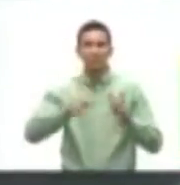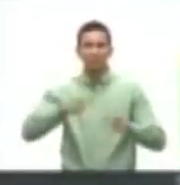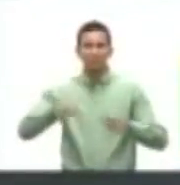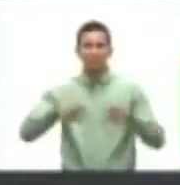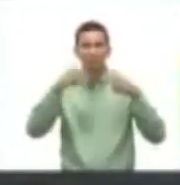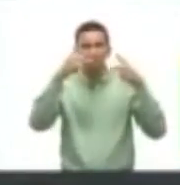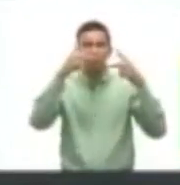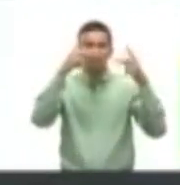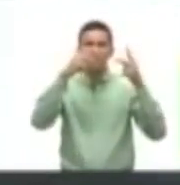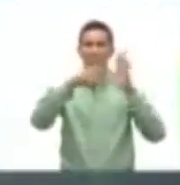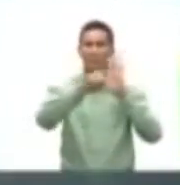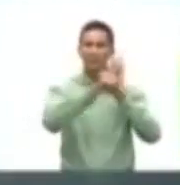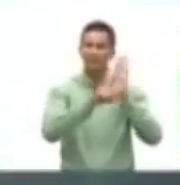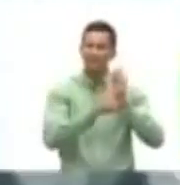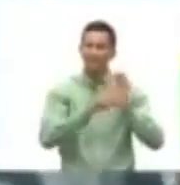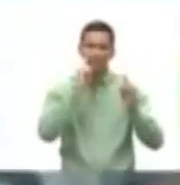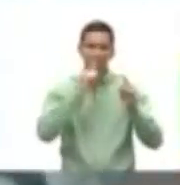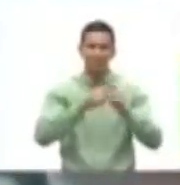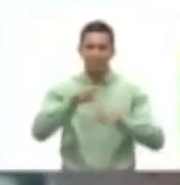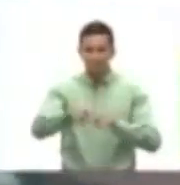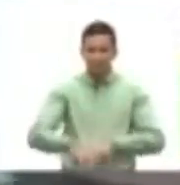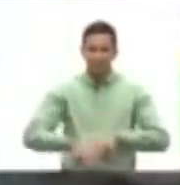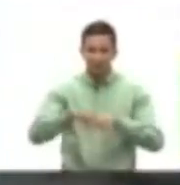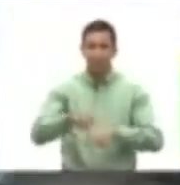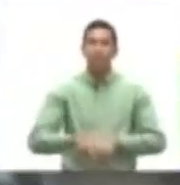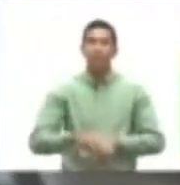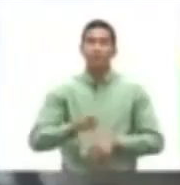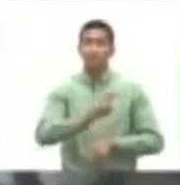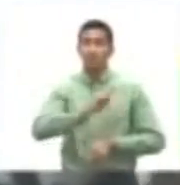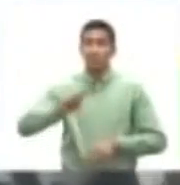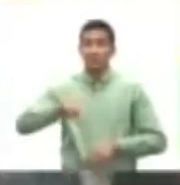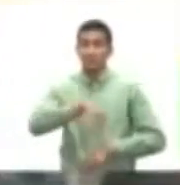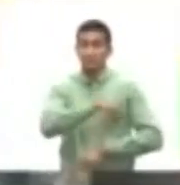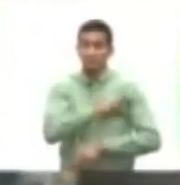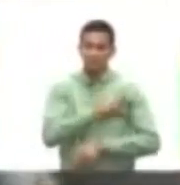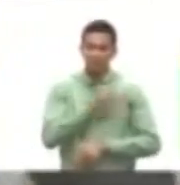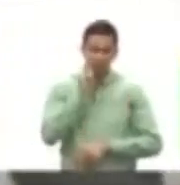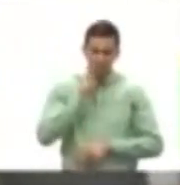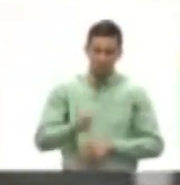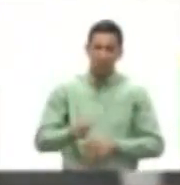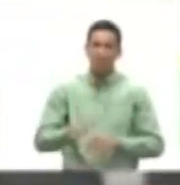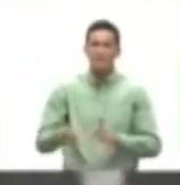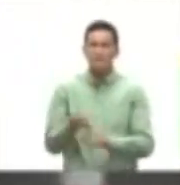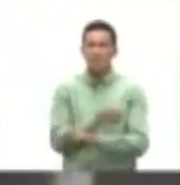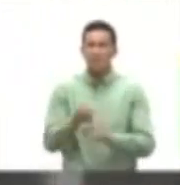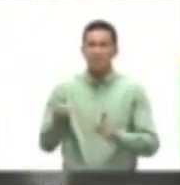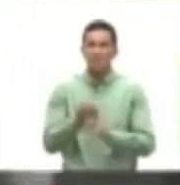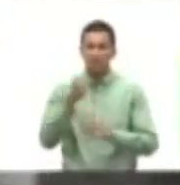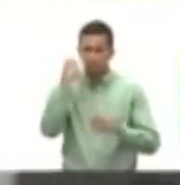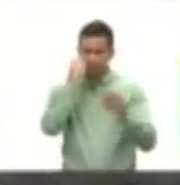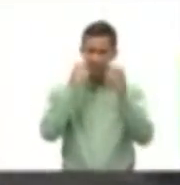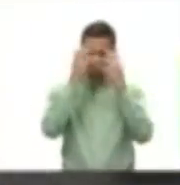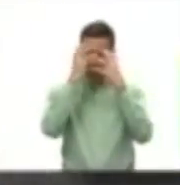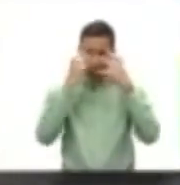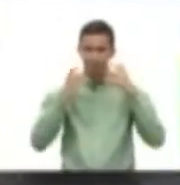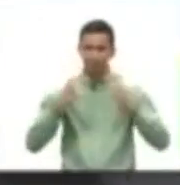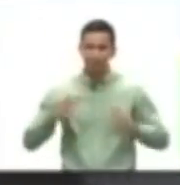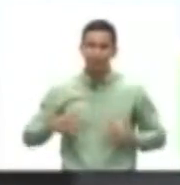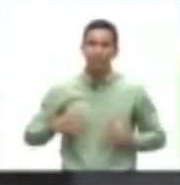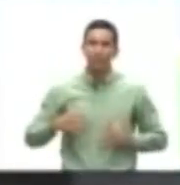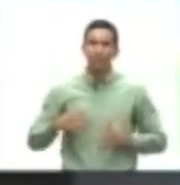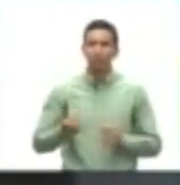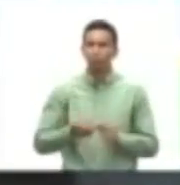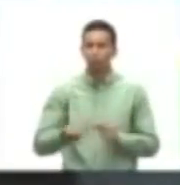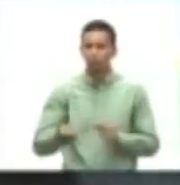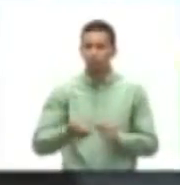oficiales revelaron que el cuerpo del viceministro fue encontrado cerca de una torre eléctrica con múltiples golpes en todo su cuerpo que habrían sido causados, o